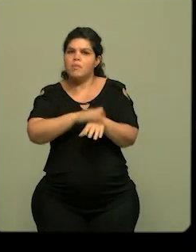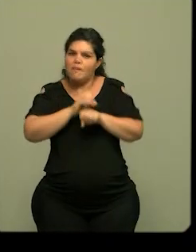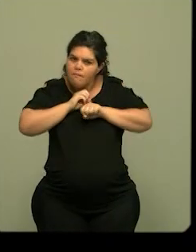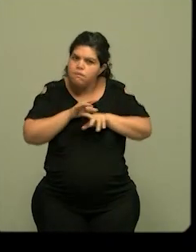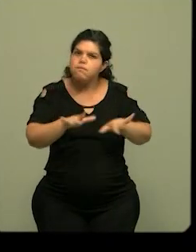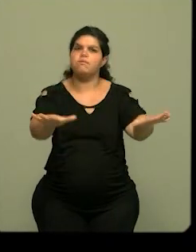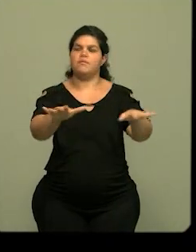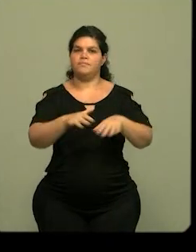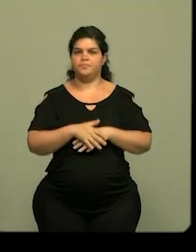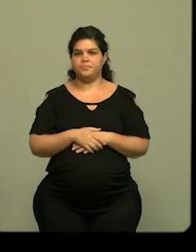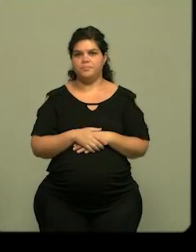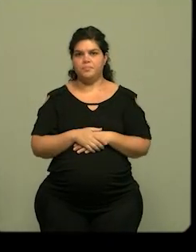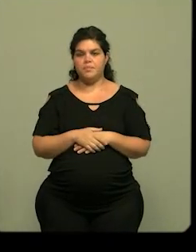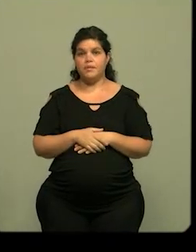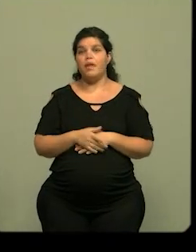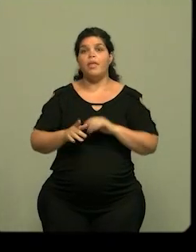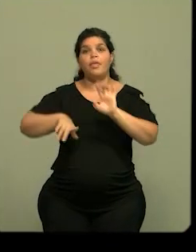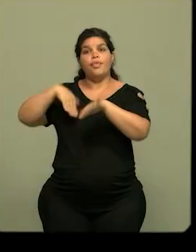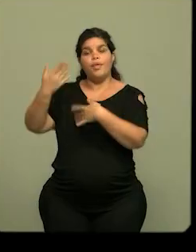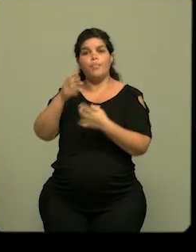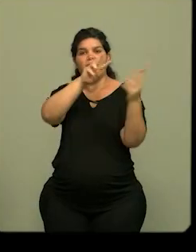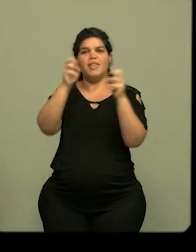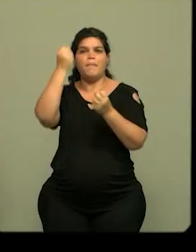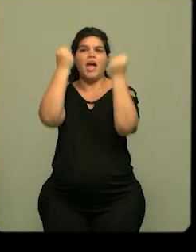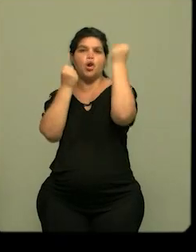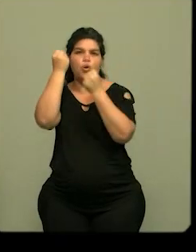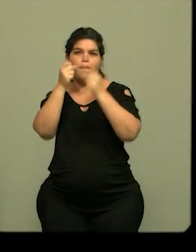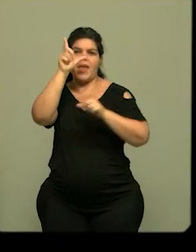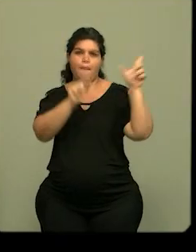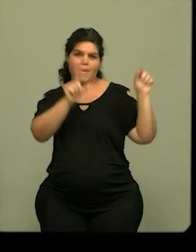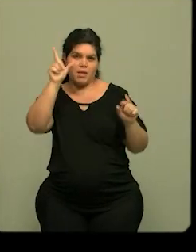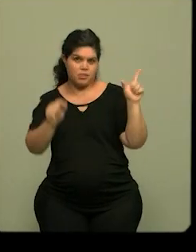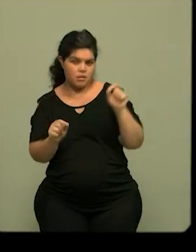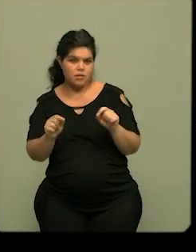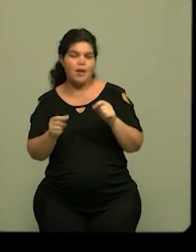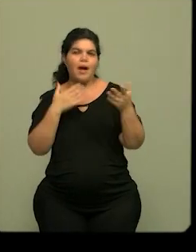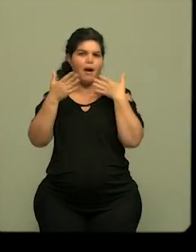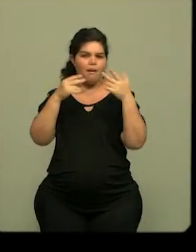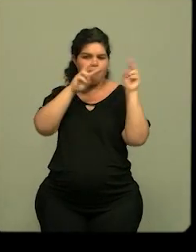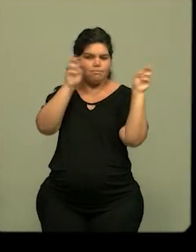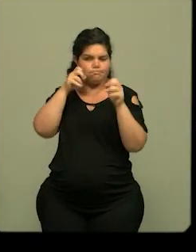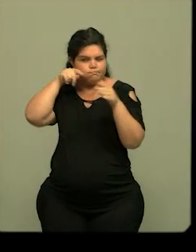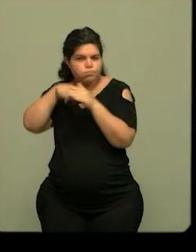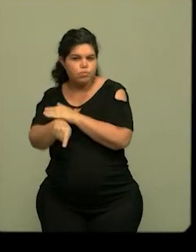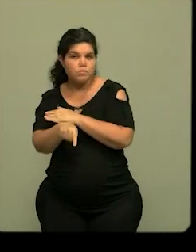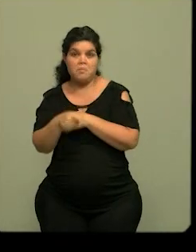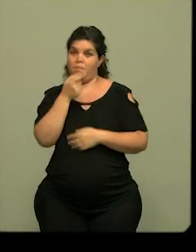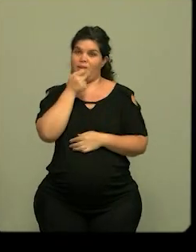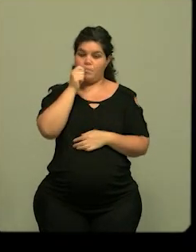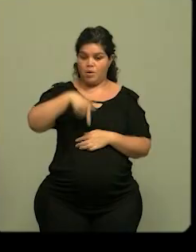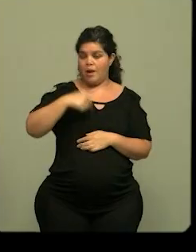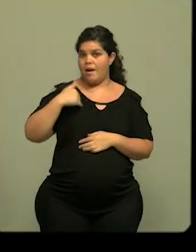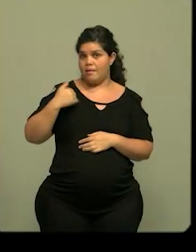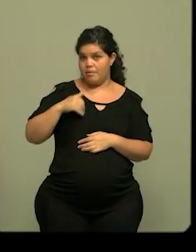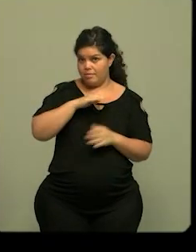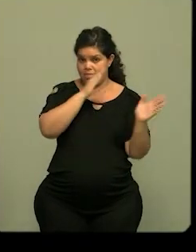de cómo las situaciones económicas de los países también juegan en el tema turístico, porque en el caso nuestro de Argentina